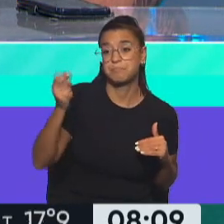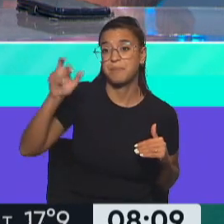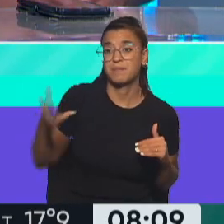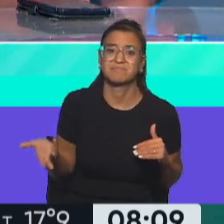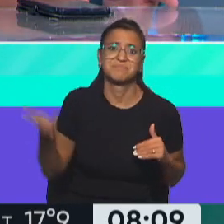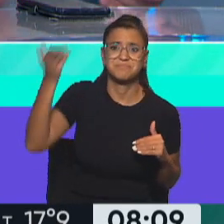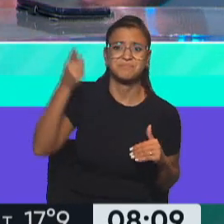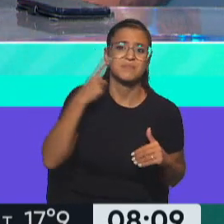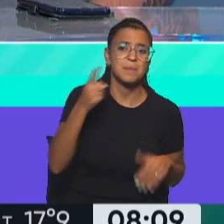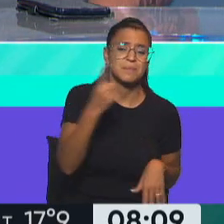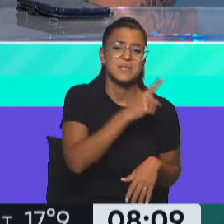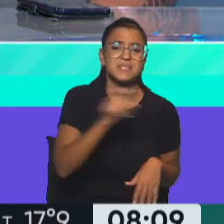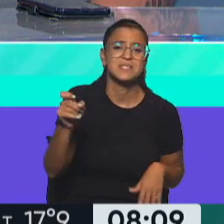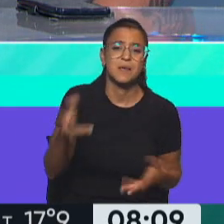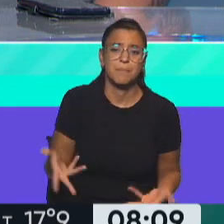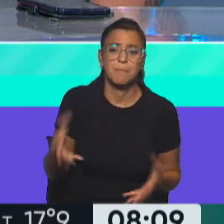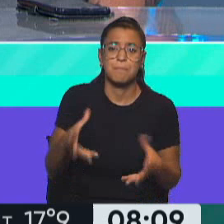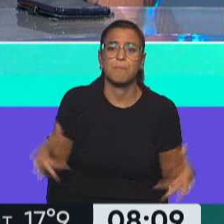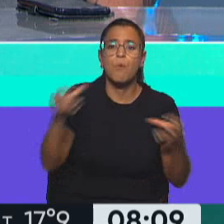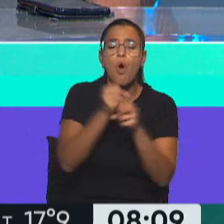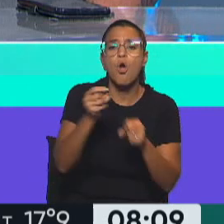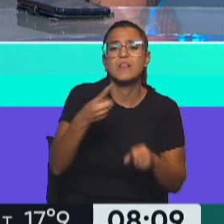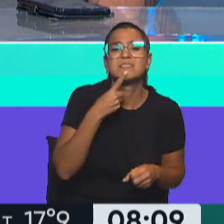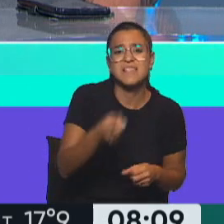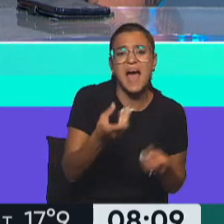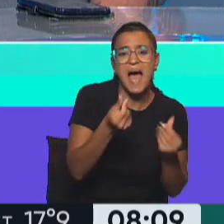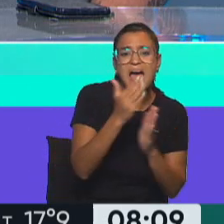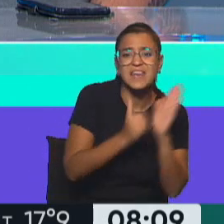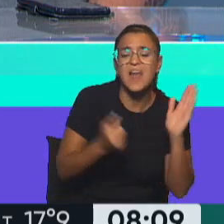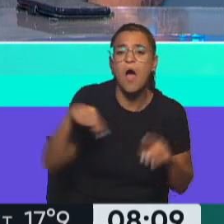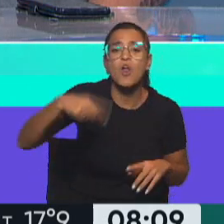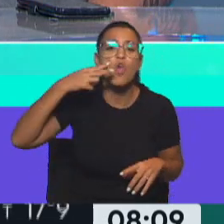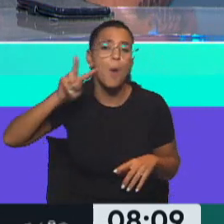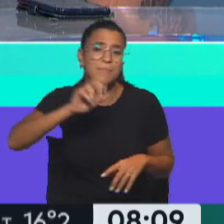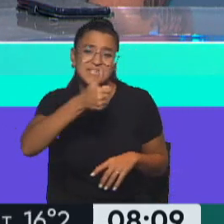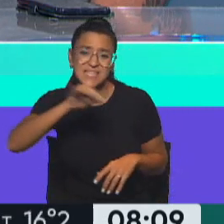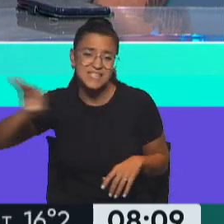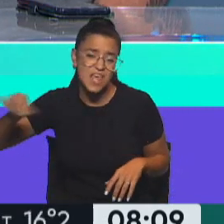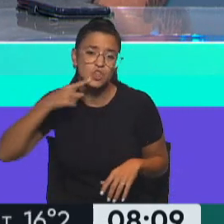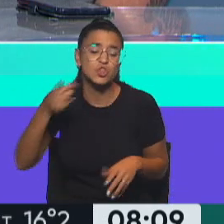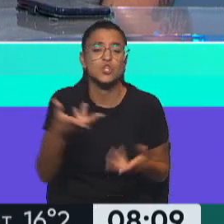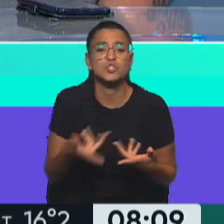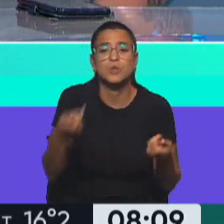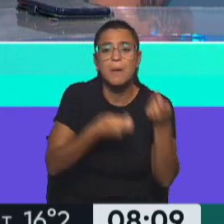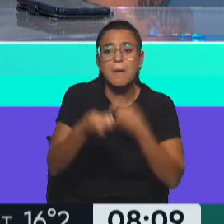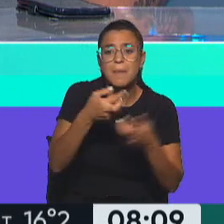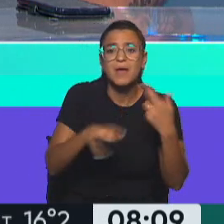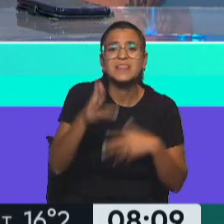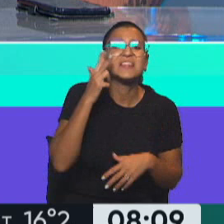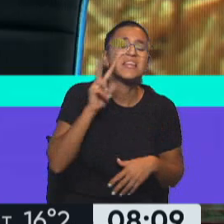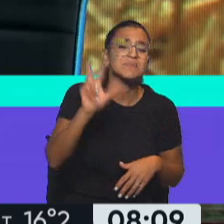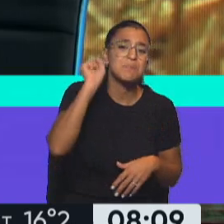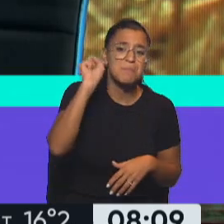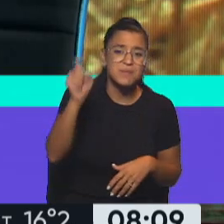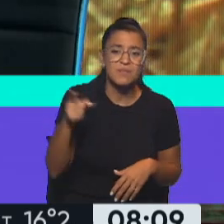locura, de 1.100 pesos que valía una bolsa de harina, pagarla hasta 2.600, e incluso en los depósitos, aquellas panaderías más chicas la pagan hasta 3.000 pesos.